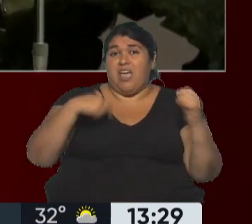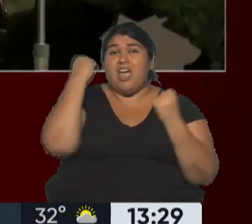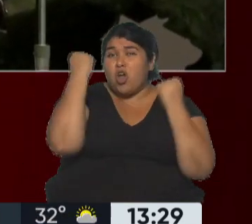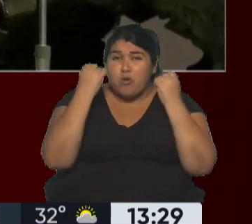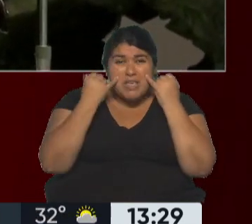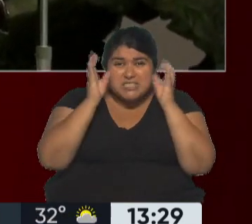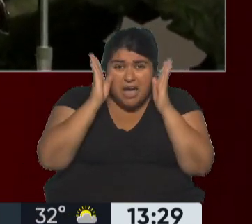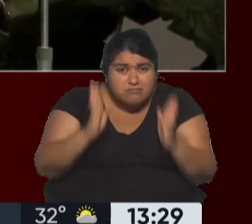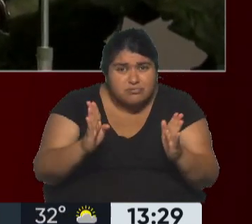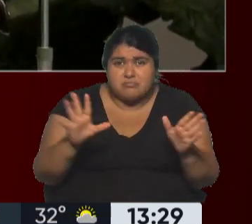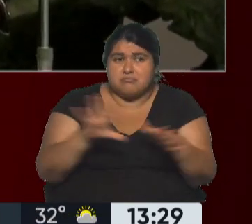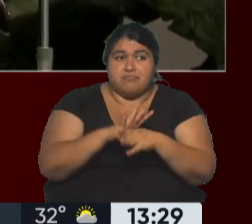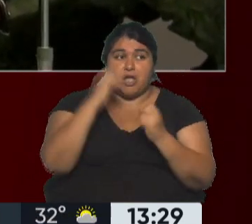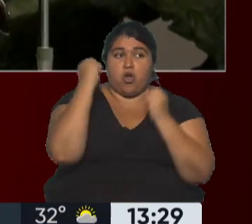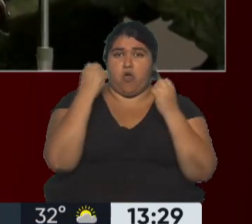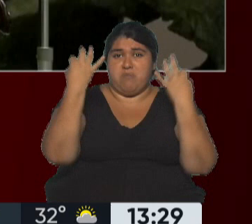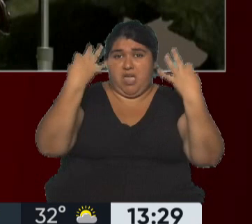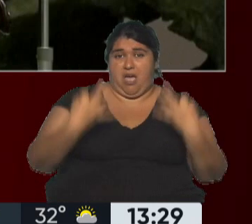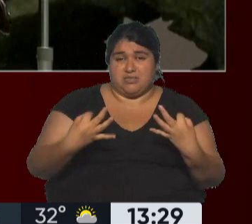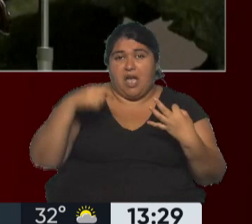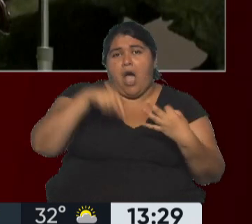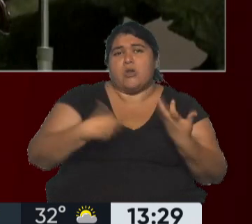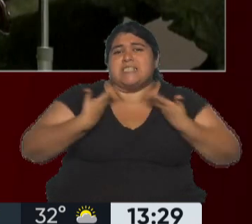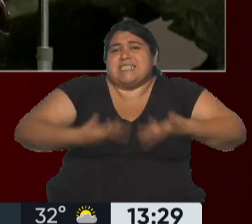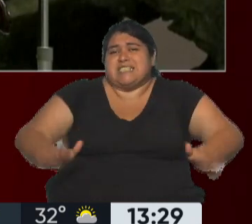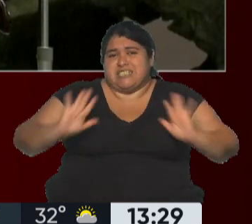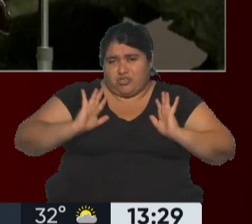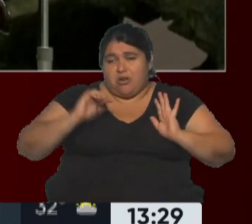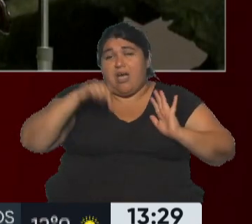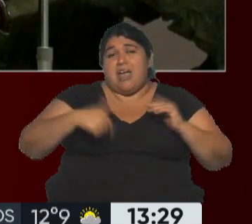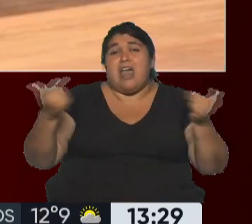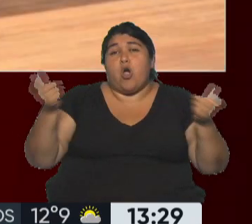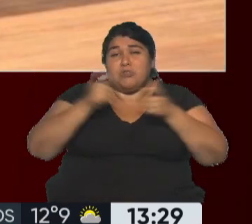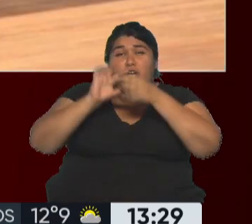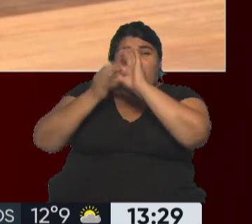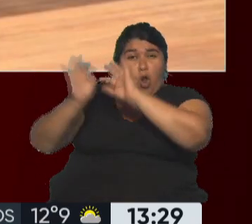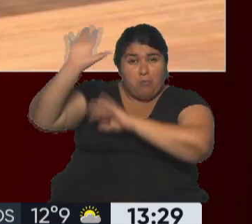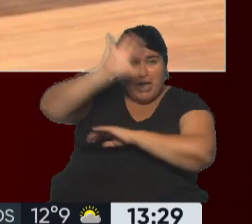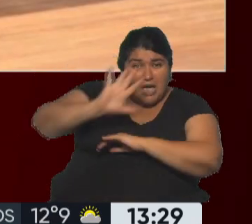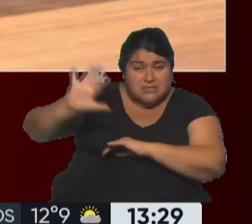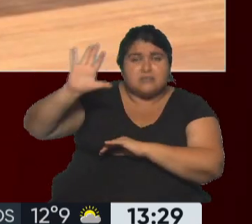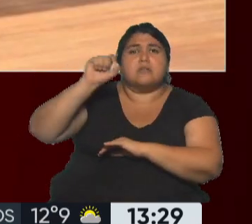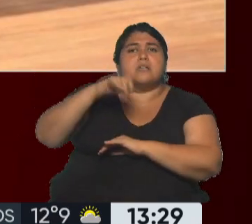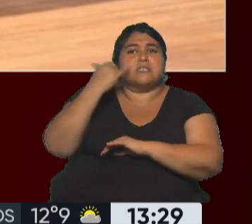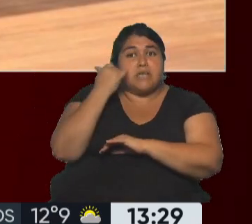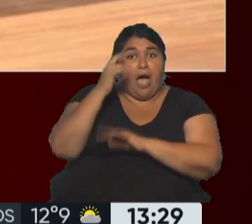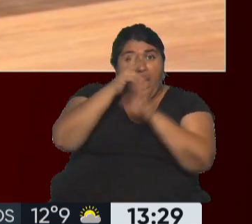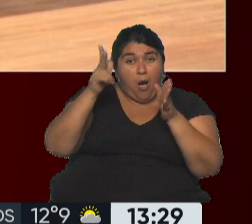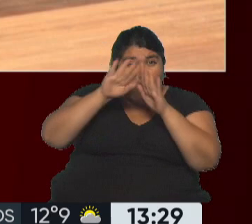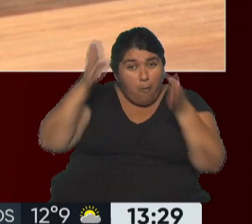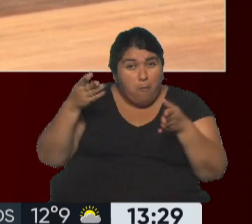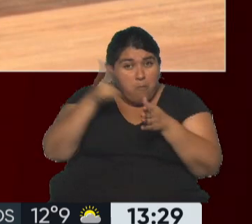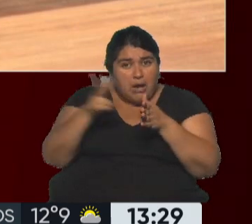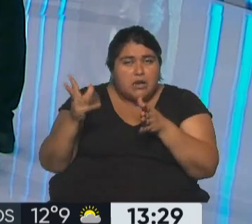tocó. Dijo, lo limpió. ¿Cómo lo limpió? Muy sencillo. La Comisión Europea puso todos los bancos del Vaticano al interior